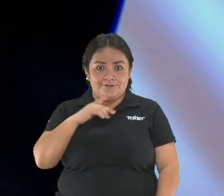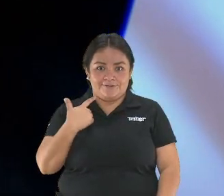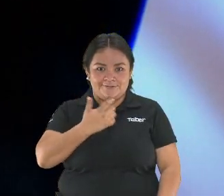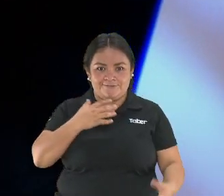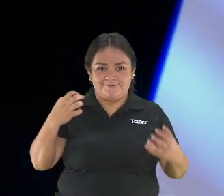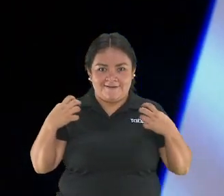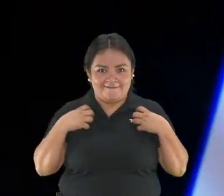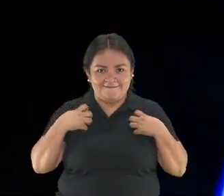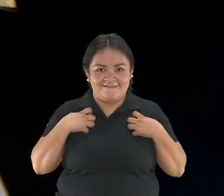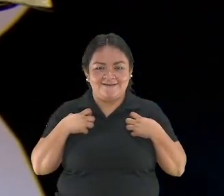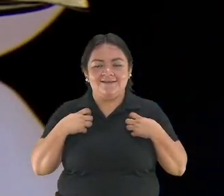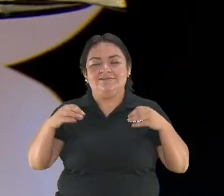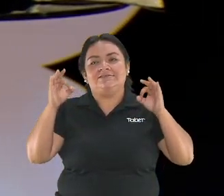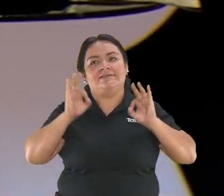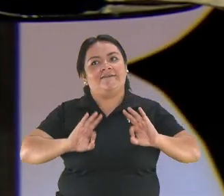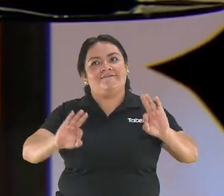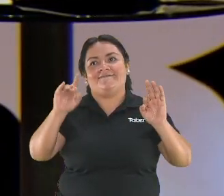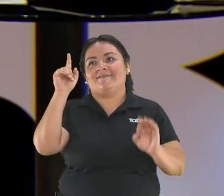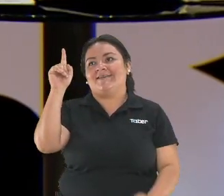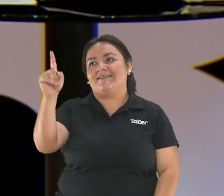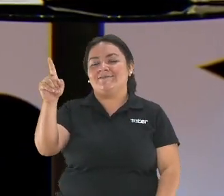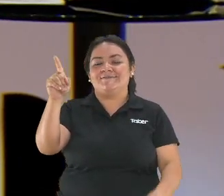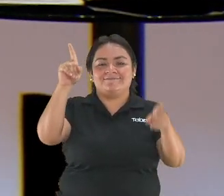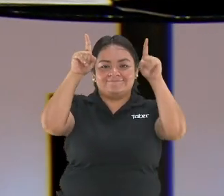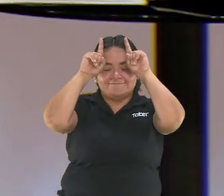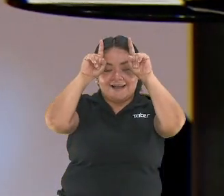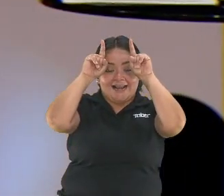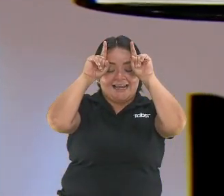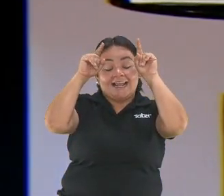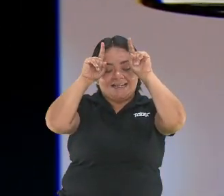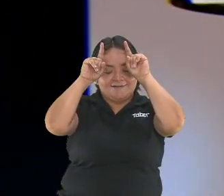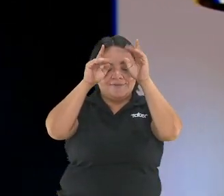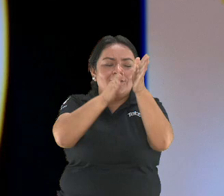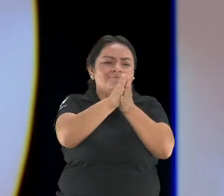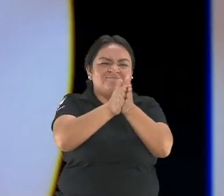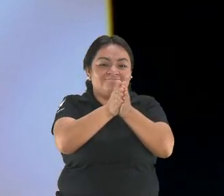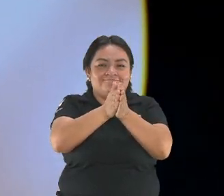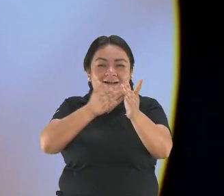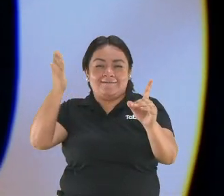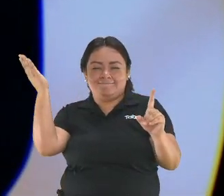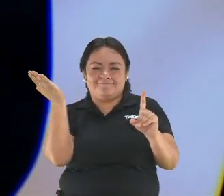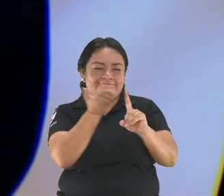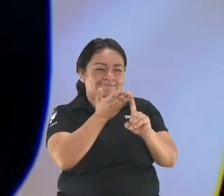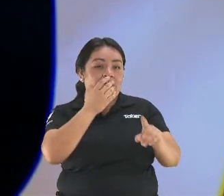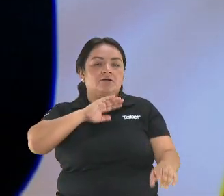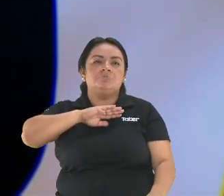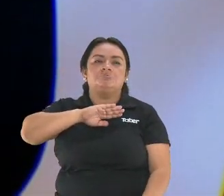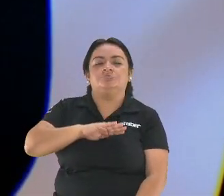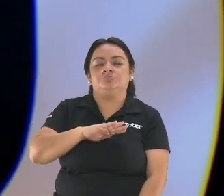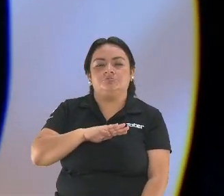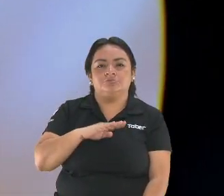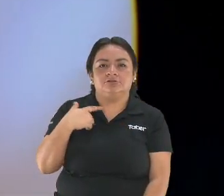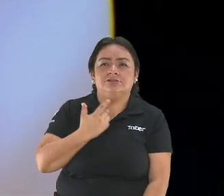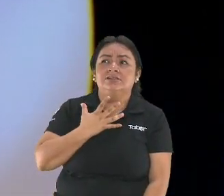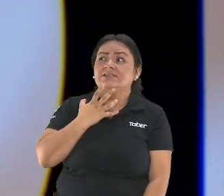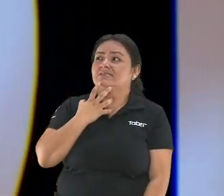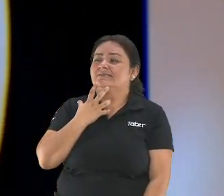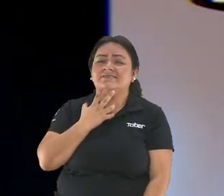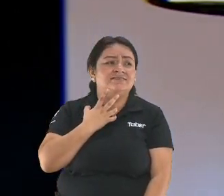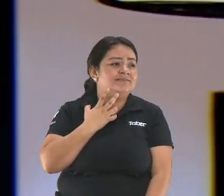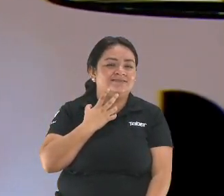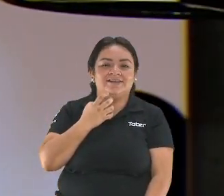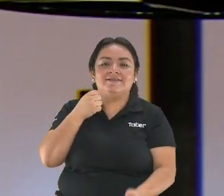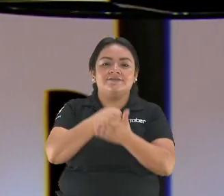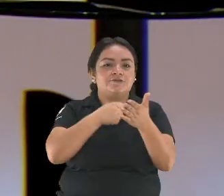nuestra vida es la herramienta más utilizada por el enemigo porque hace que usted y yo perdamos las ganas el deseo